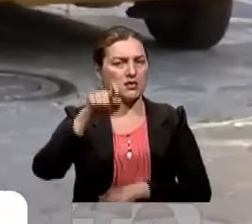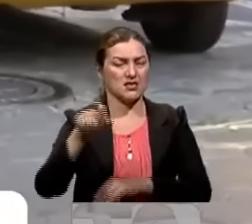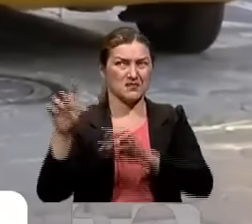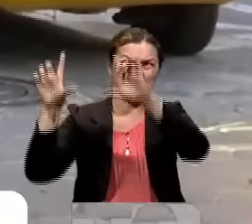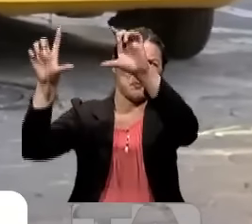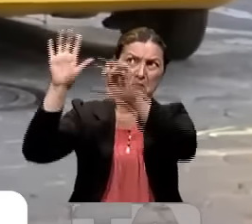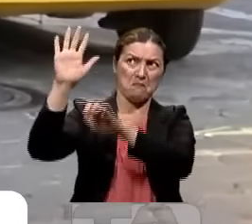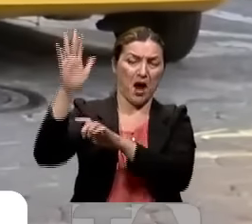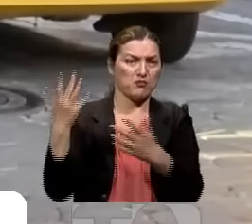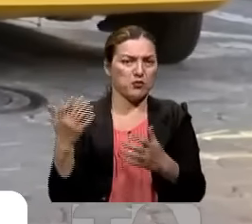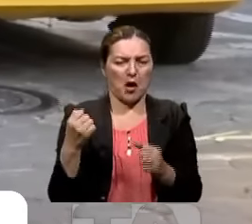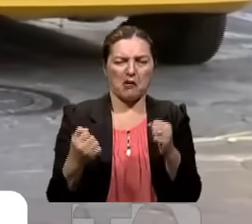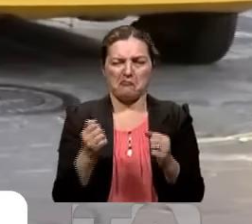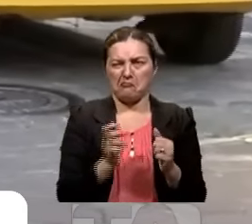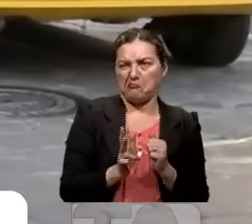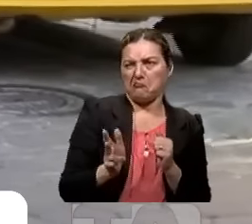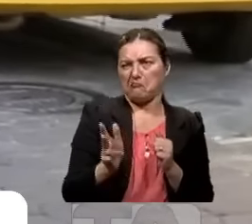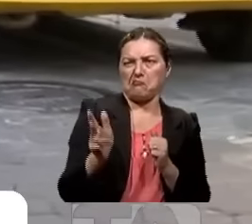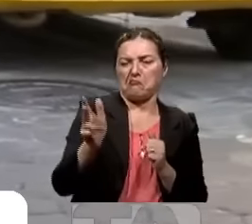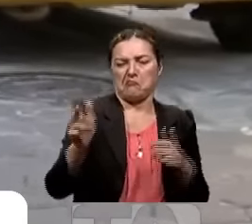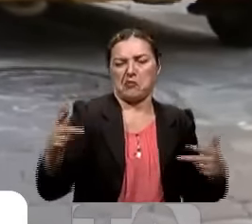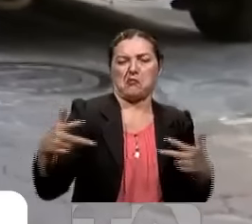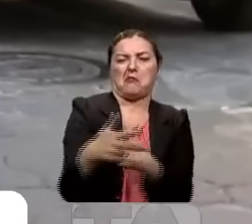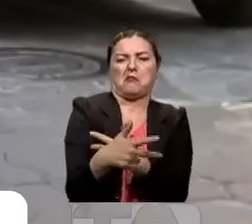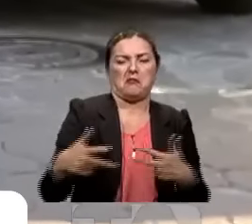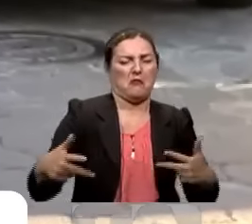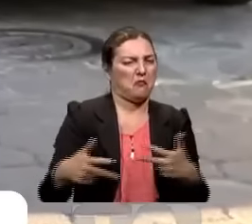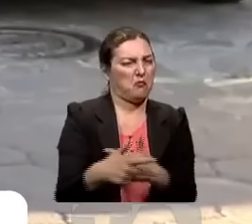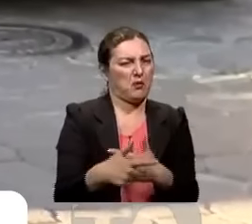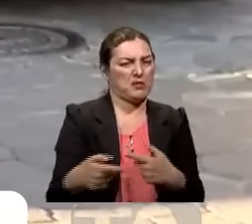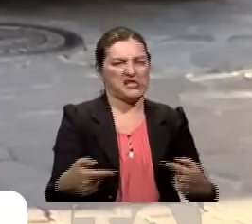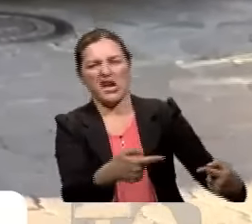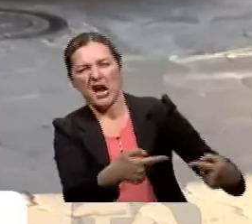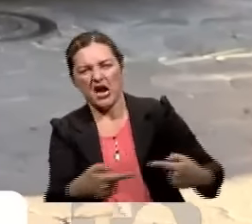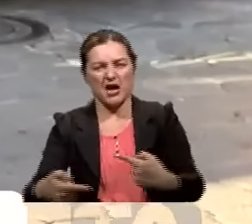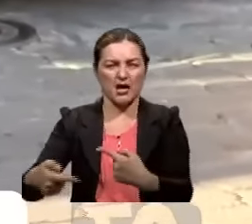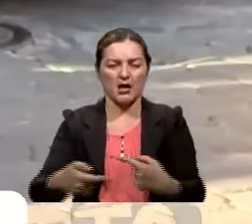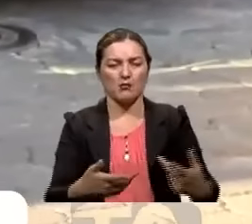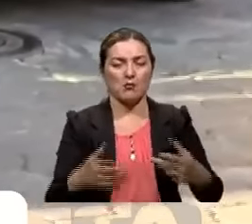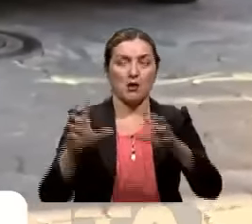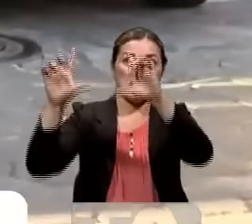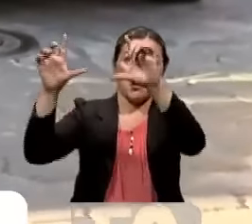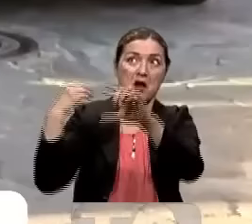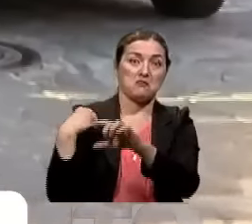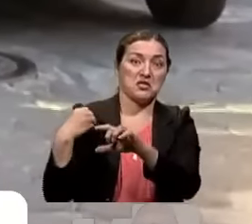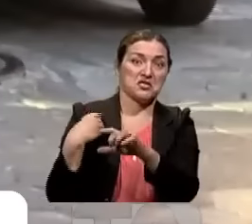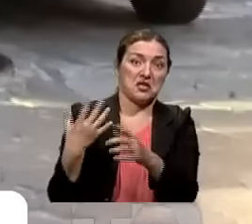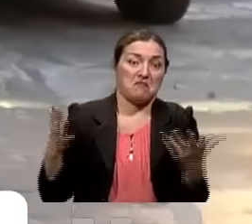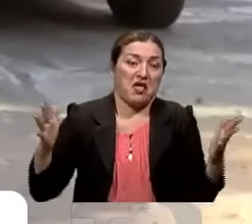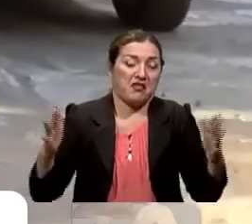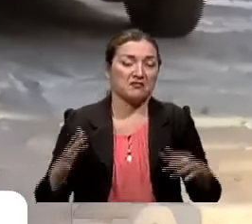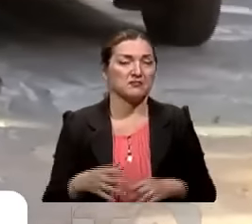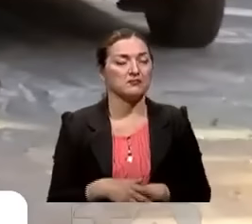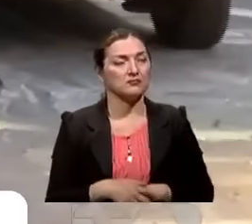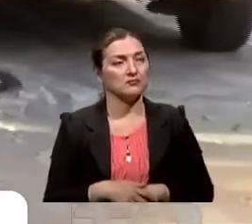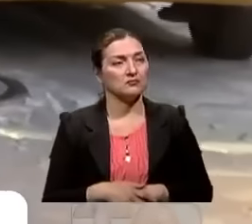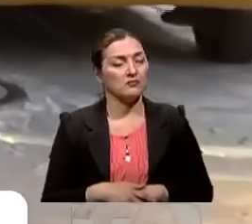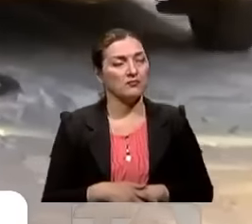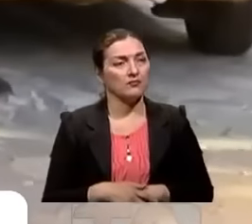que se suben y los otros bajan y hay tremendas peleas. ¿Por qué? Porque no hay señalización tampoco. Y se entiende